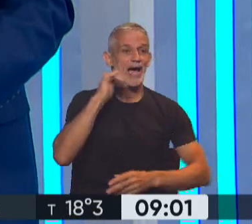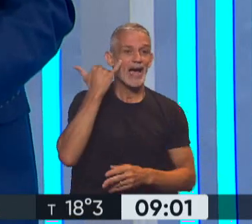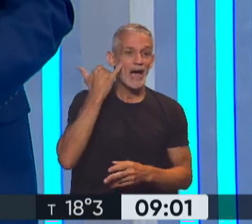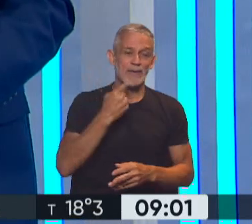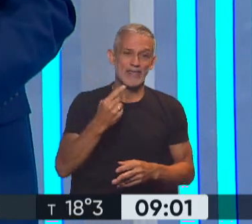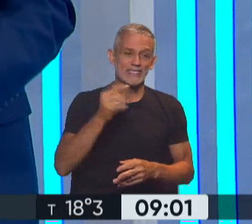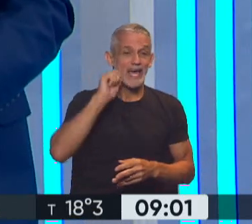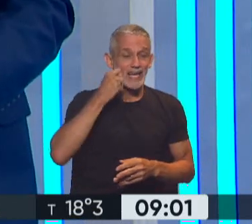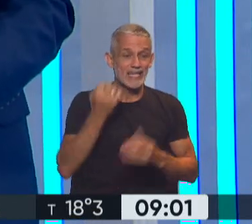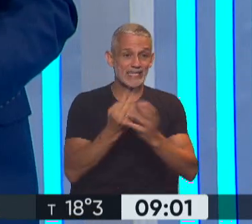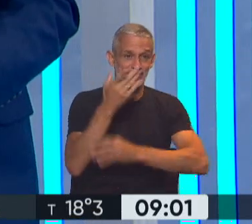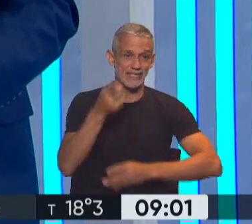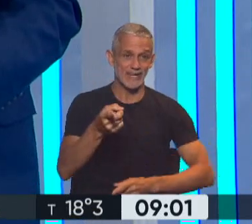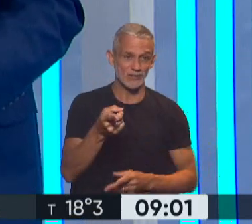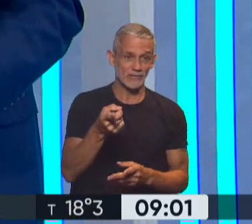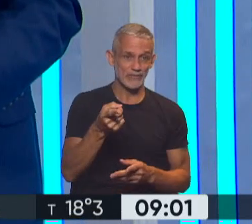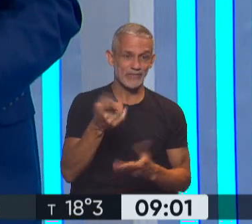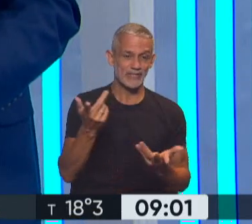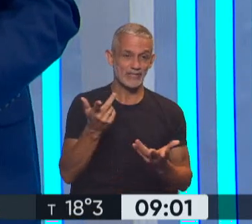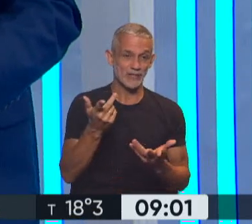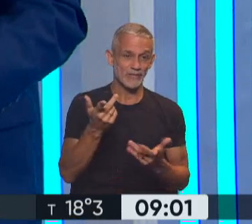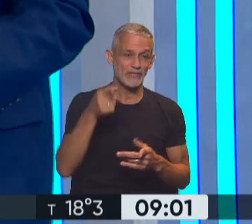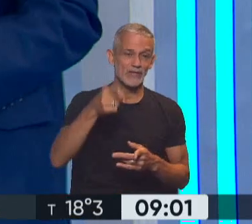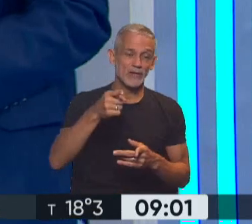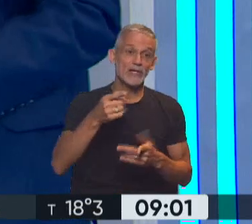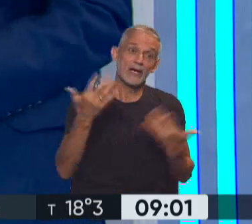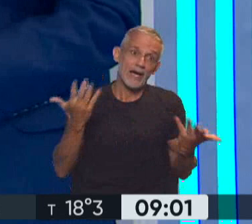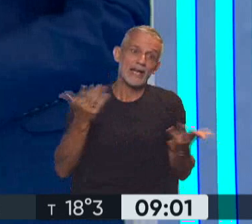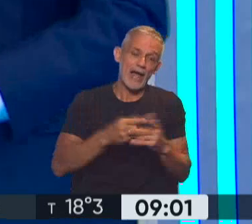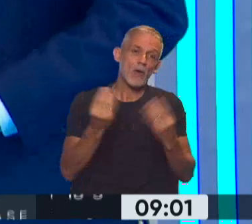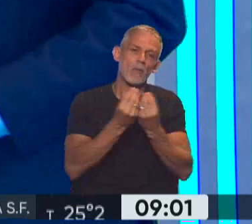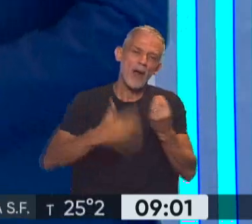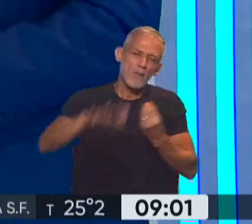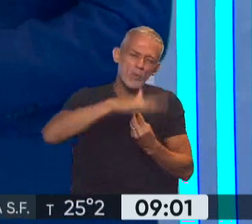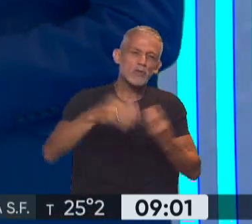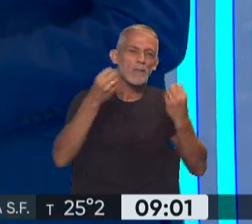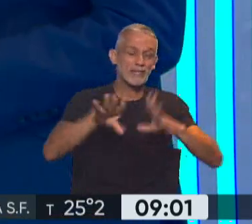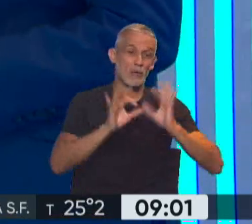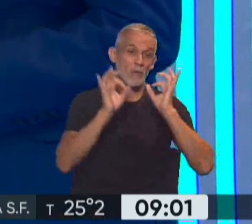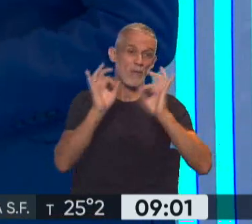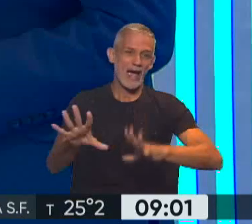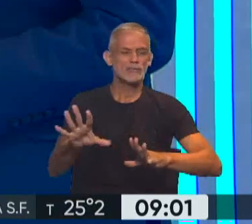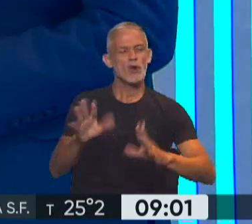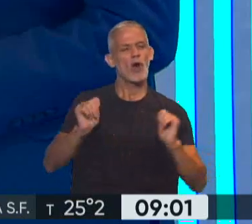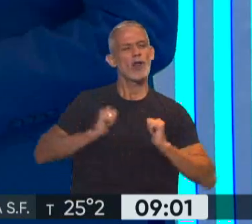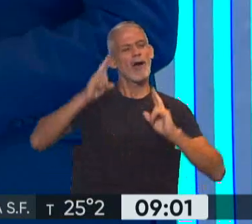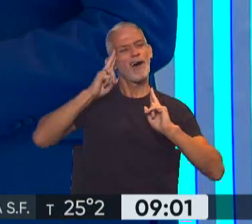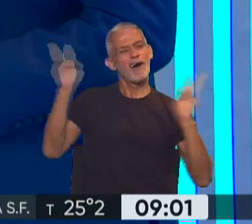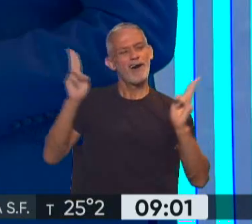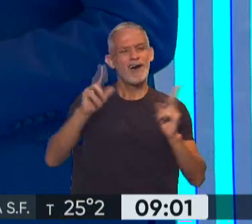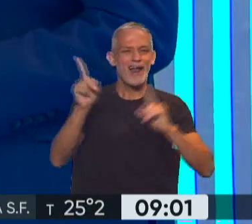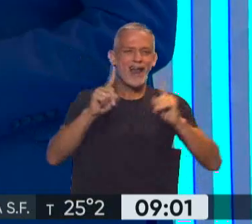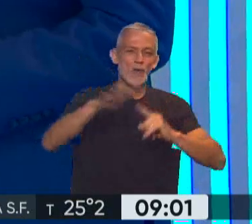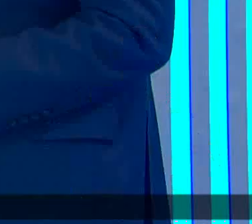Una mañana linda, agradable en Ciudad de Buenos Aires, en gran parte del país. Y claro, para muchos que comenzaron la posibilidad de tomarse un descanso en algún